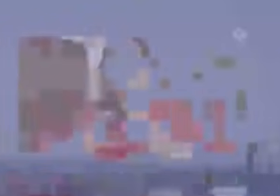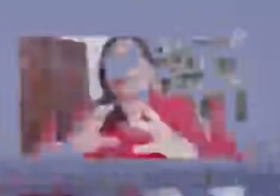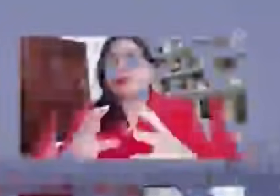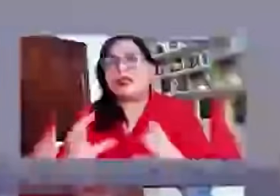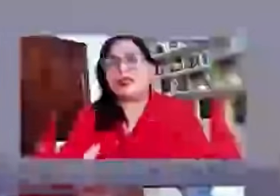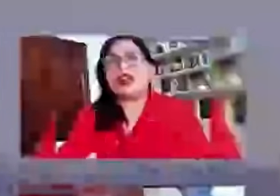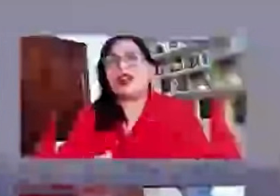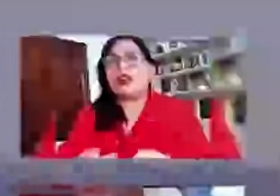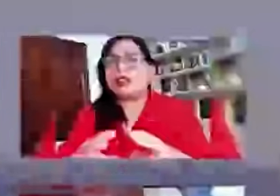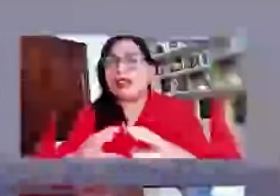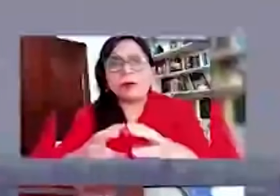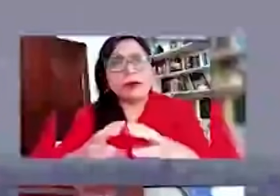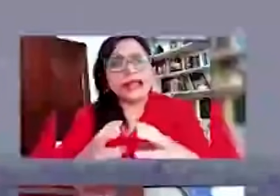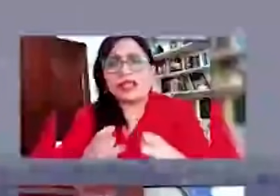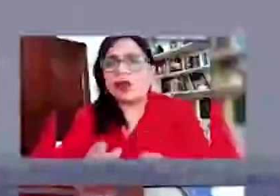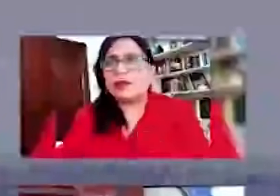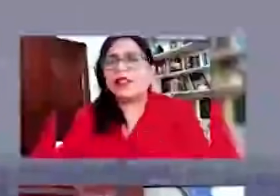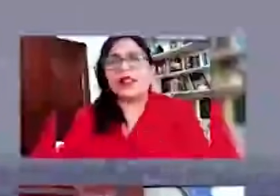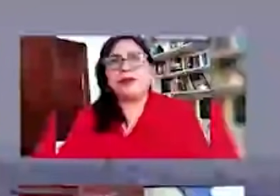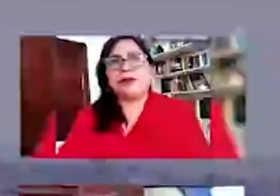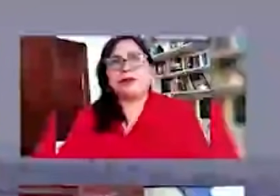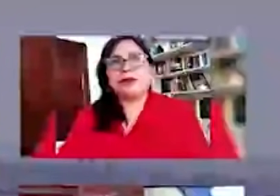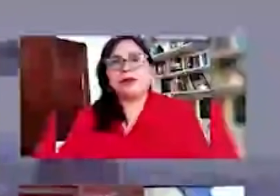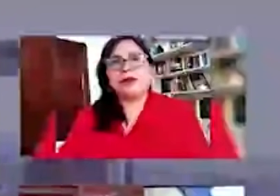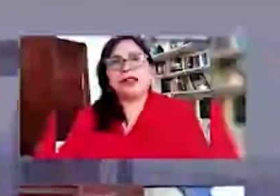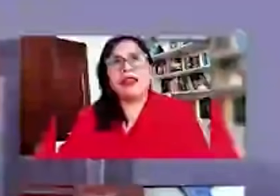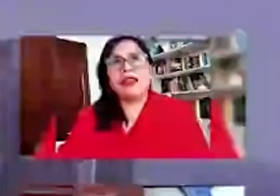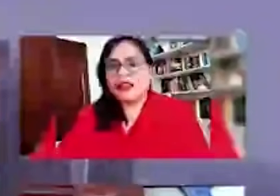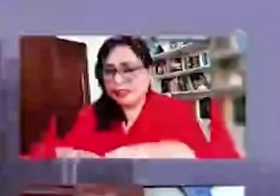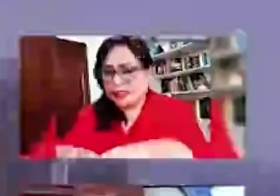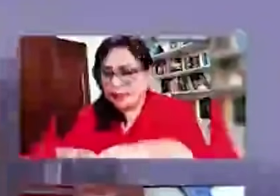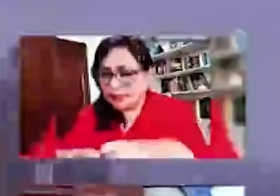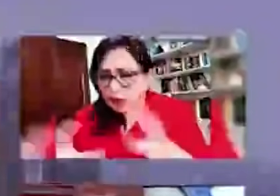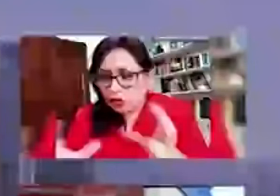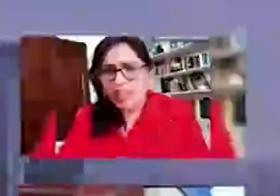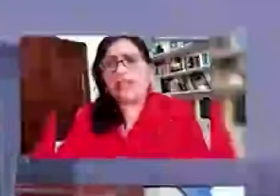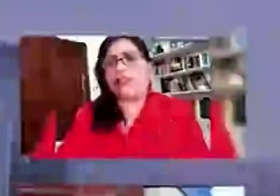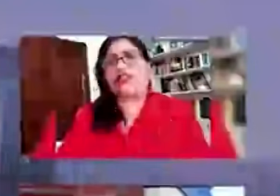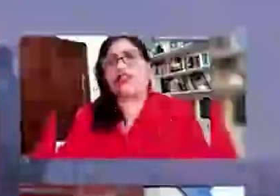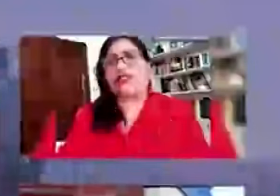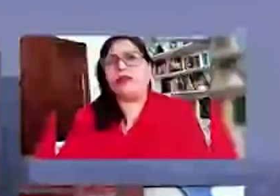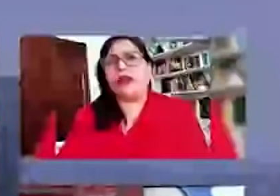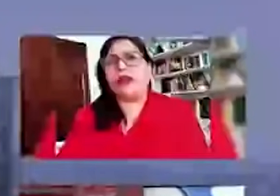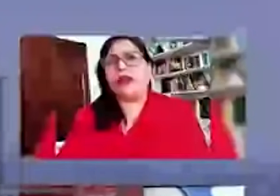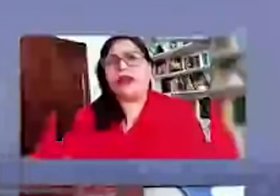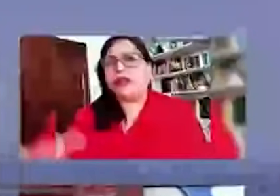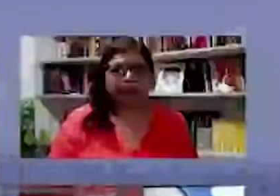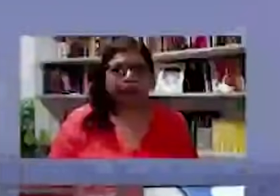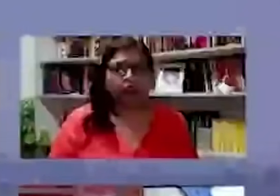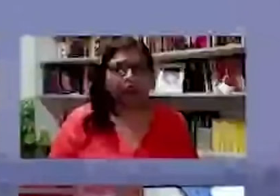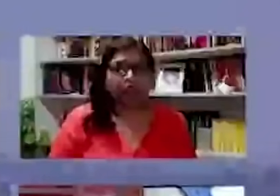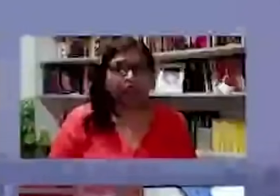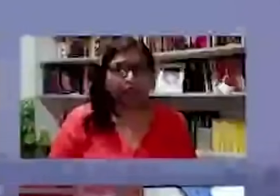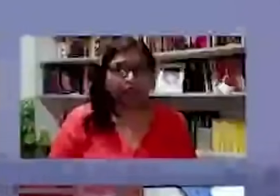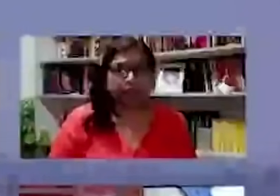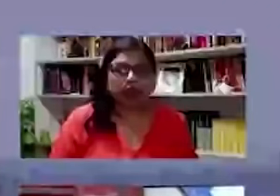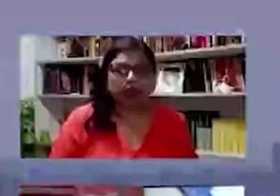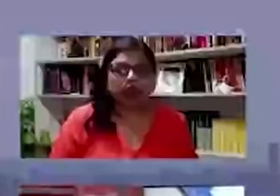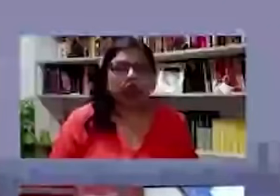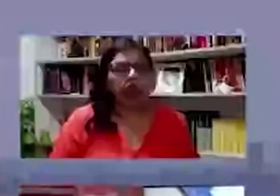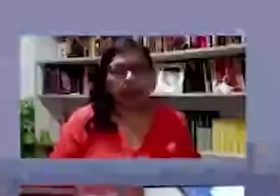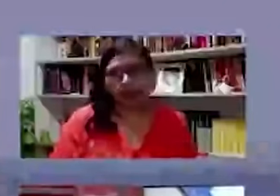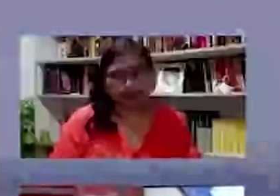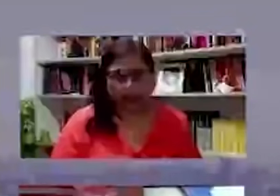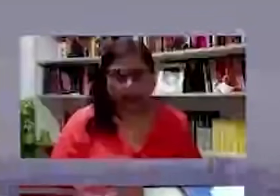nulo. Claro. Y solamente falta la declaración. Por ejemplo. Es como, discúlpenme los ejemplos de repente tan cotidianos, es como que